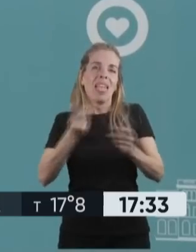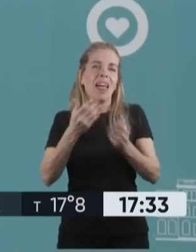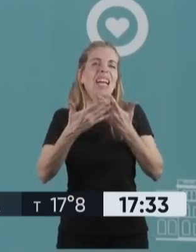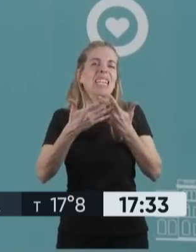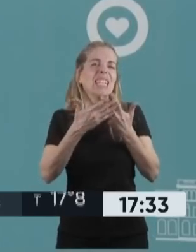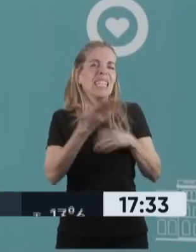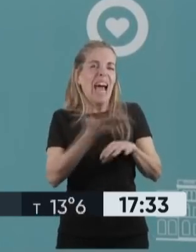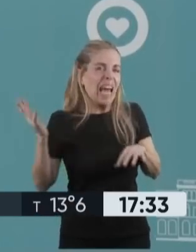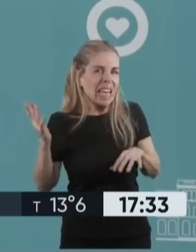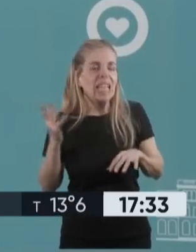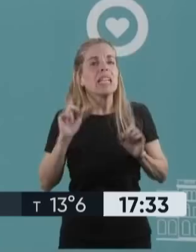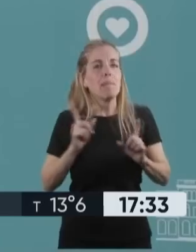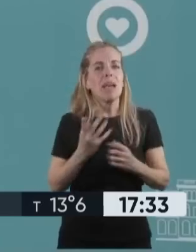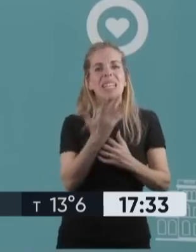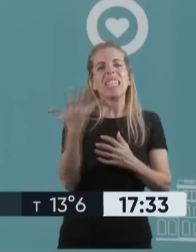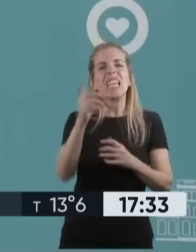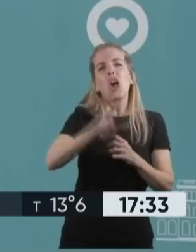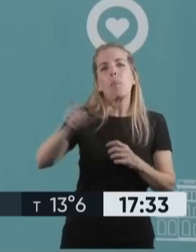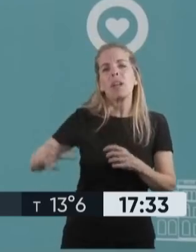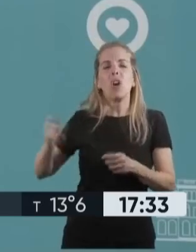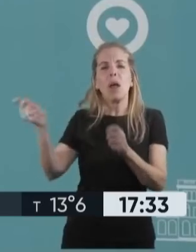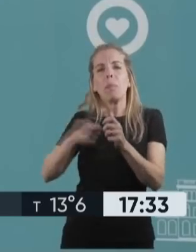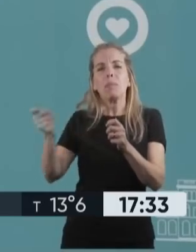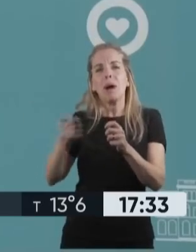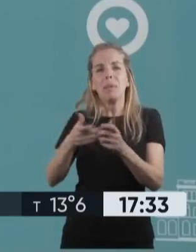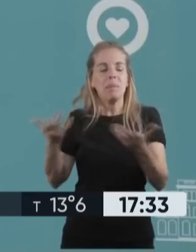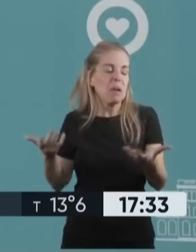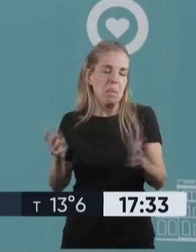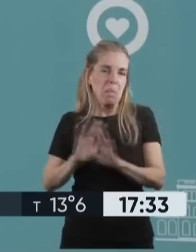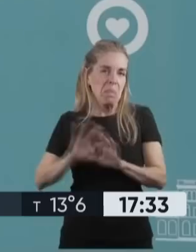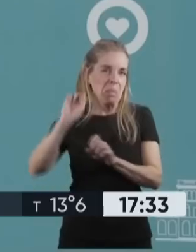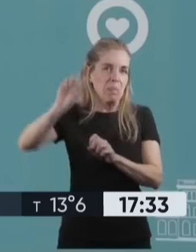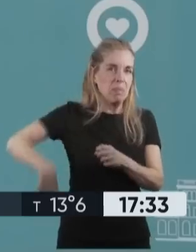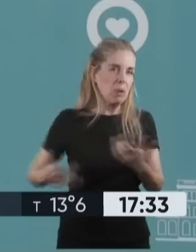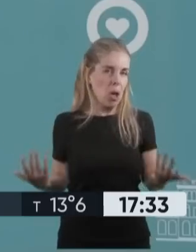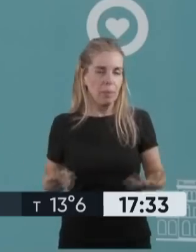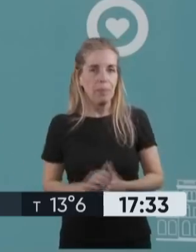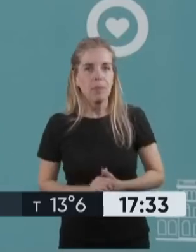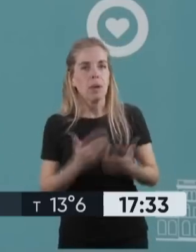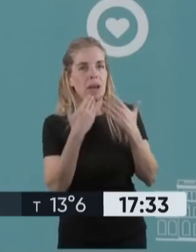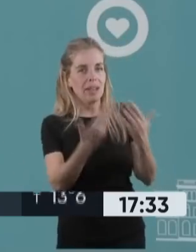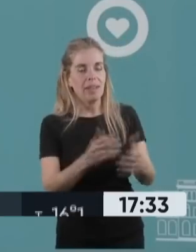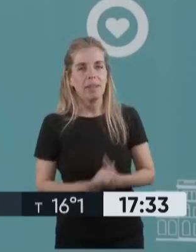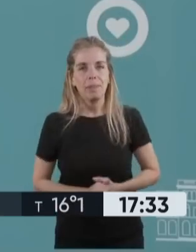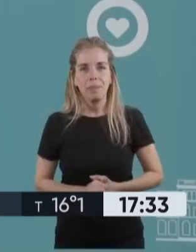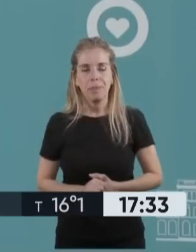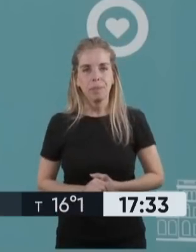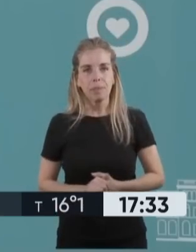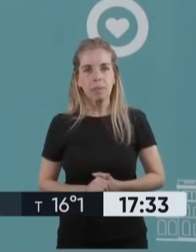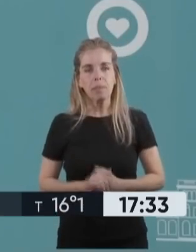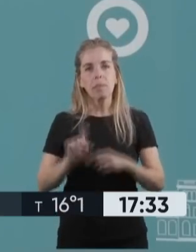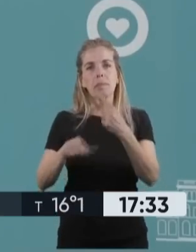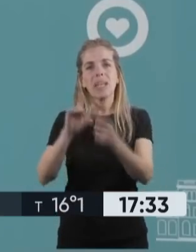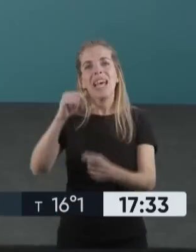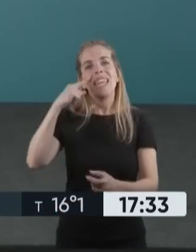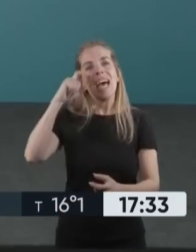eran 5, así que cada uno puede expresarse como quiere, pero no es un motivo de preocupación. Muchas gracias, Marina.